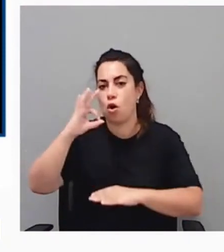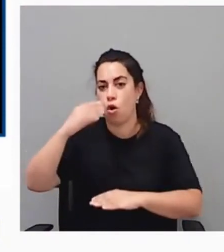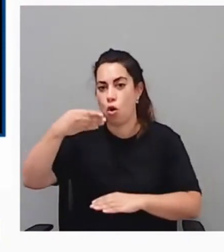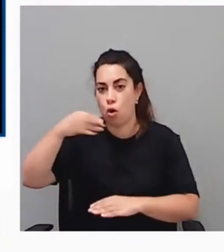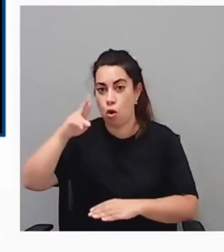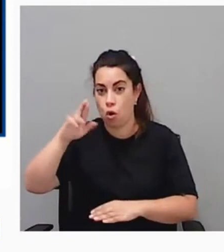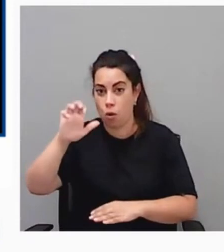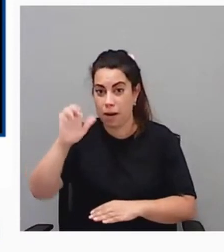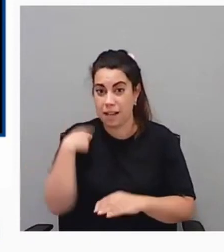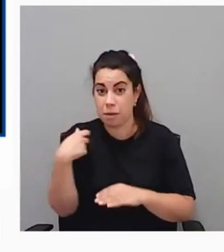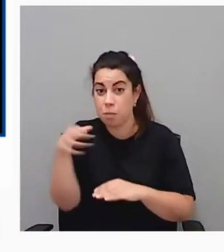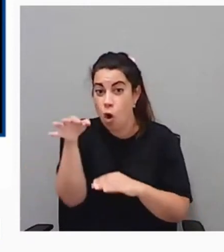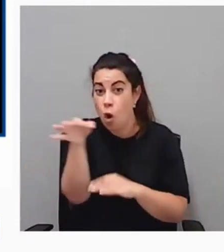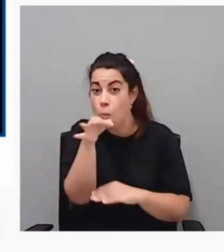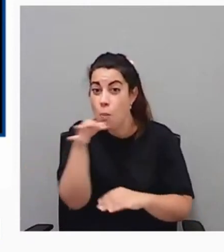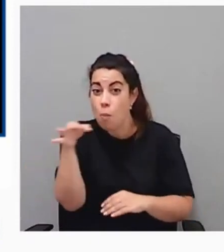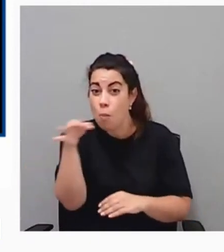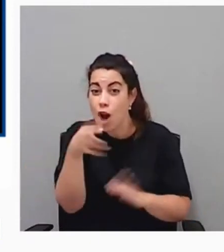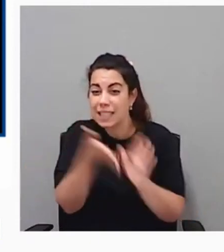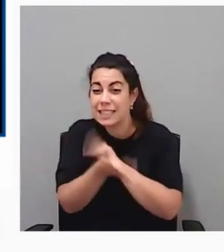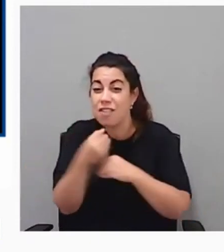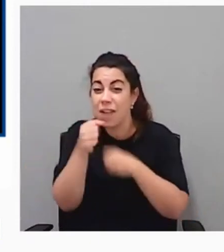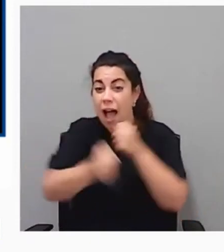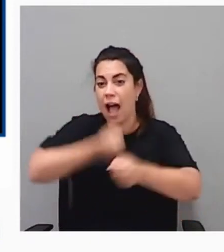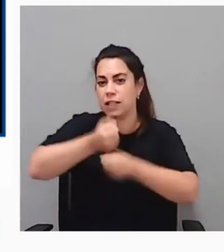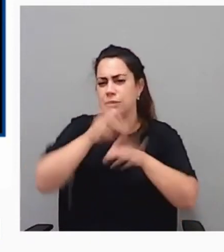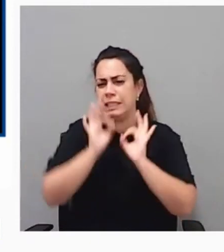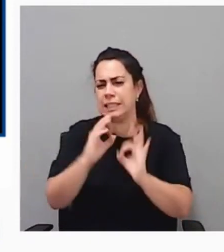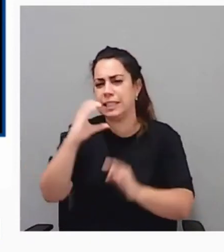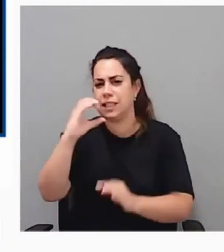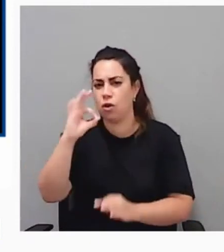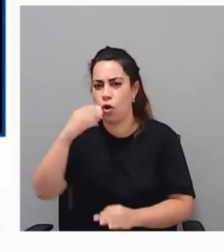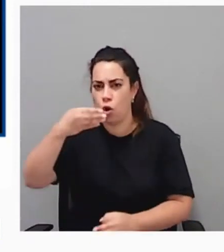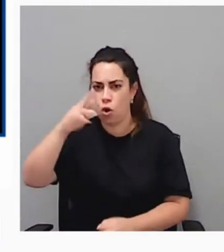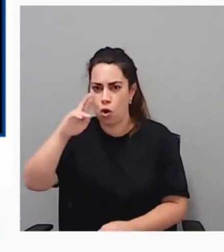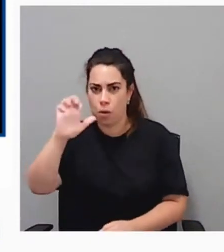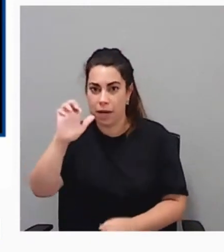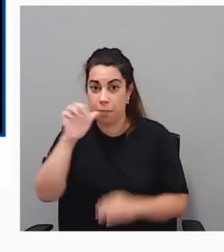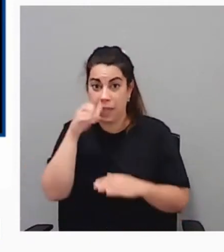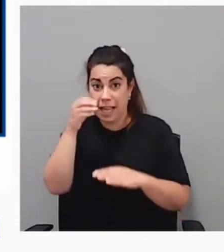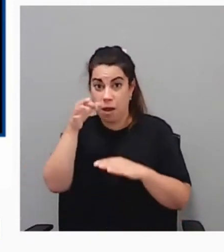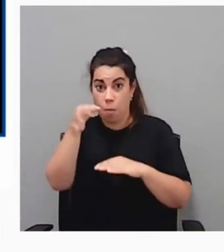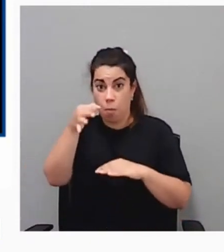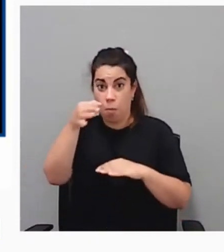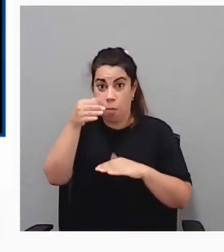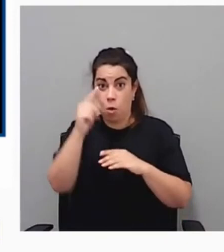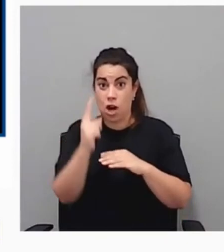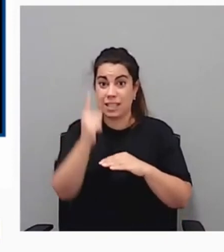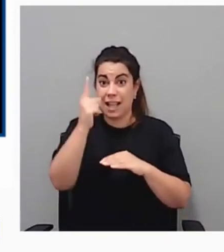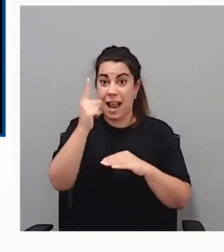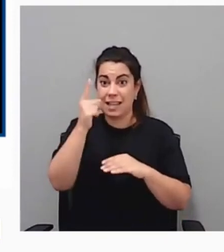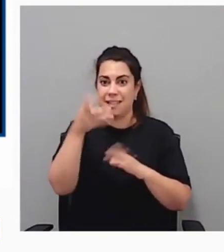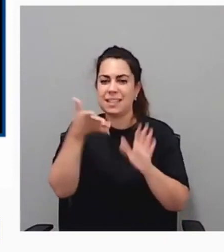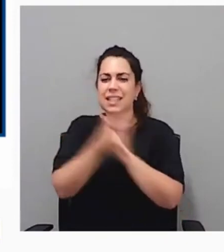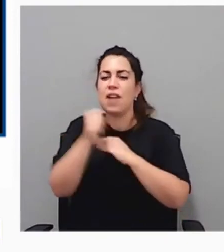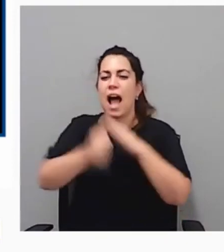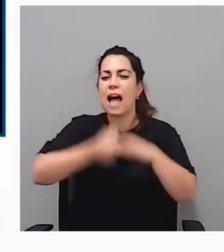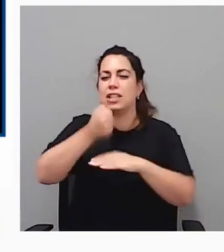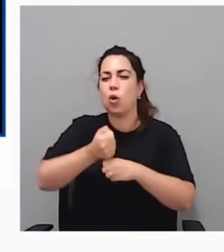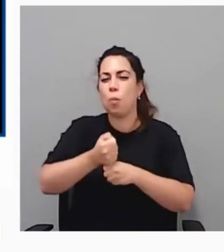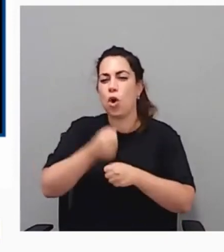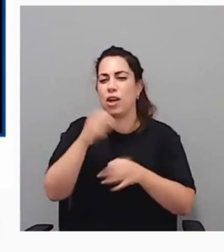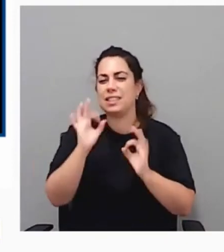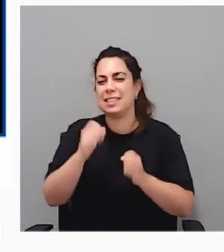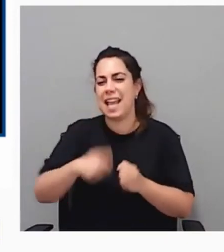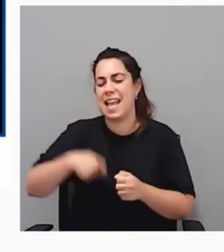de aquí son átomos de cobre. Y estas bolitas que hay encima son átomos de hierro. Y fue